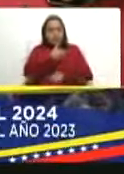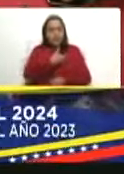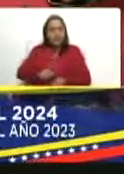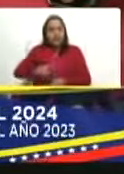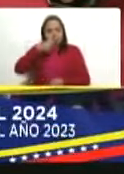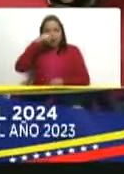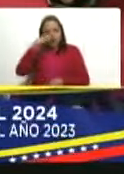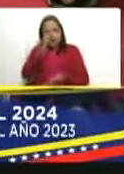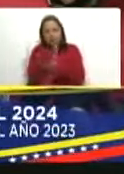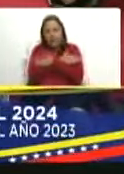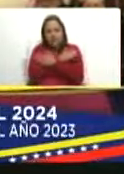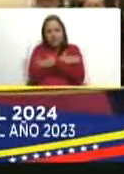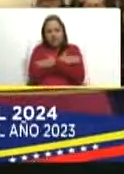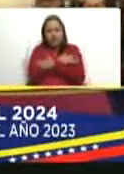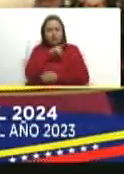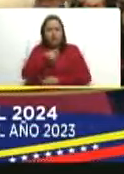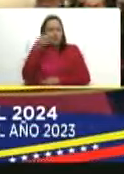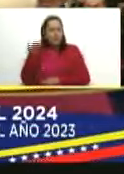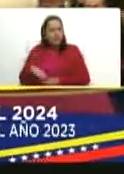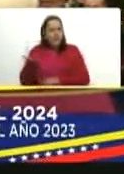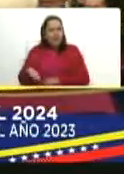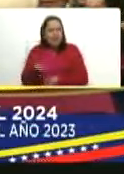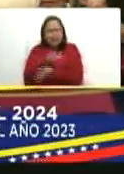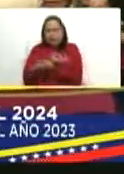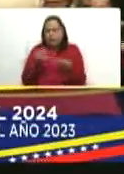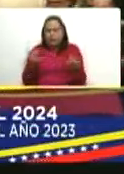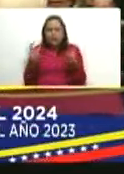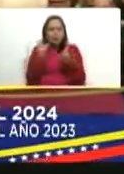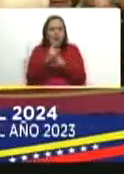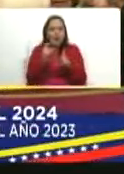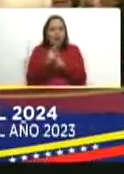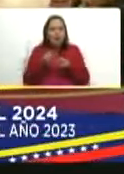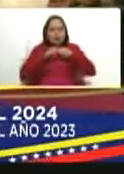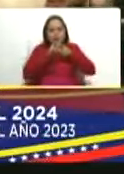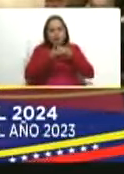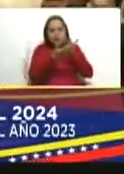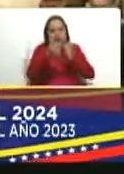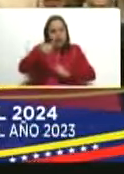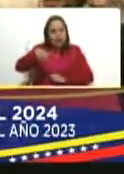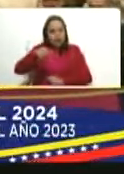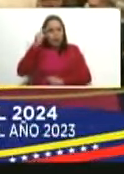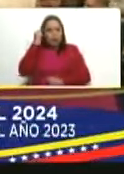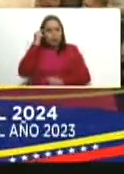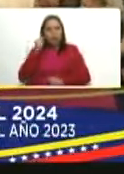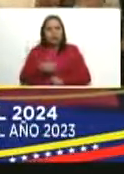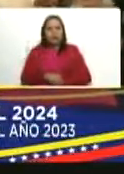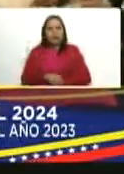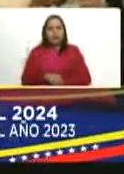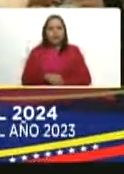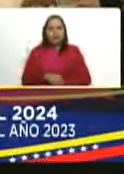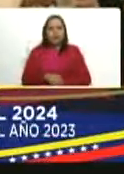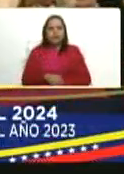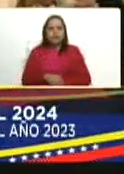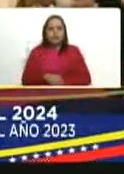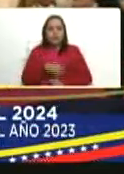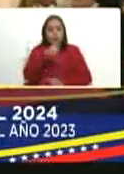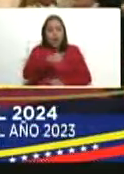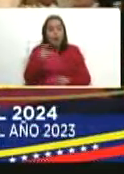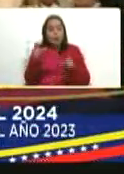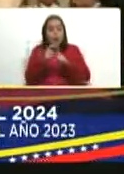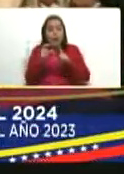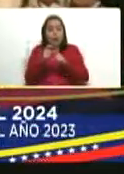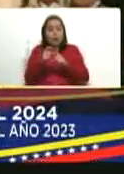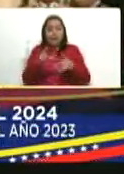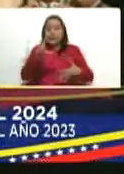los felicita por este impecable discurso que ha emitido el día de hoy. Centraba sus palabras en que América